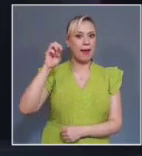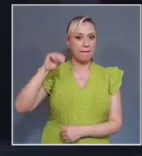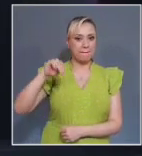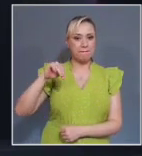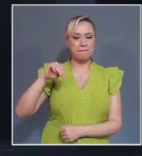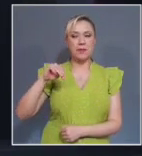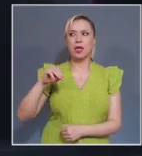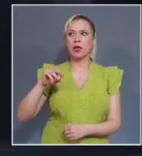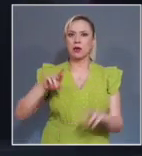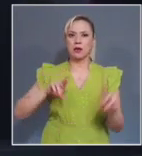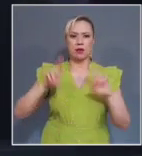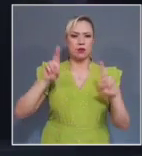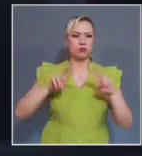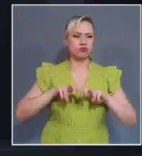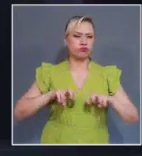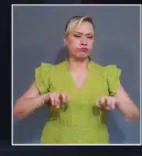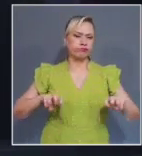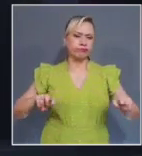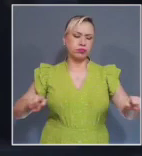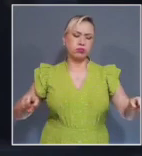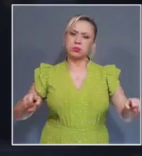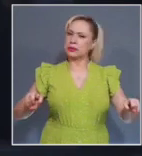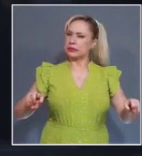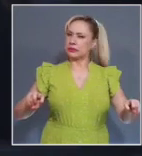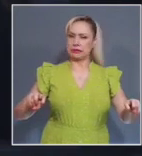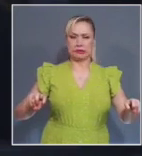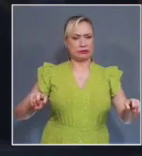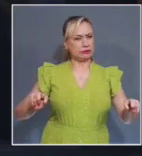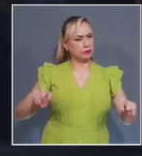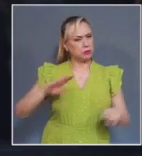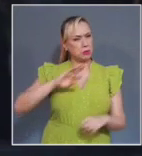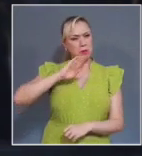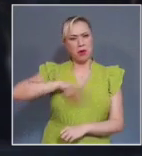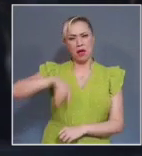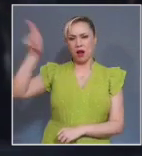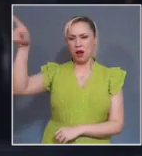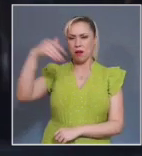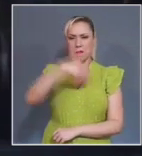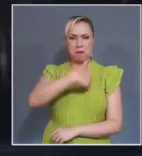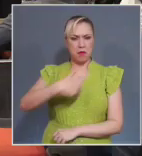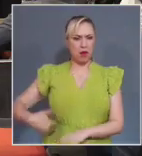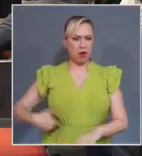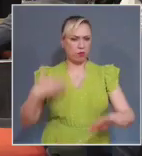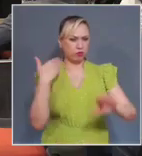Poder Judicial ante los persistentes ataques del Ejecutivo Federal en su contra.